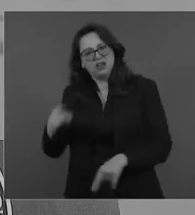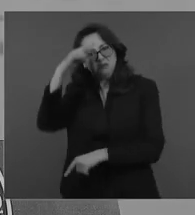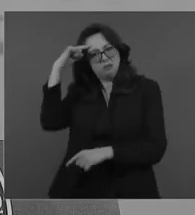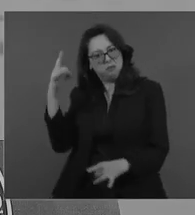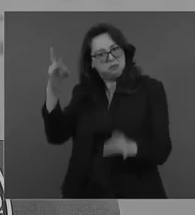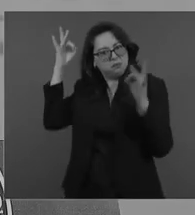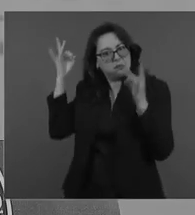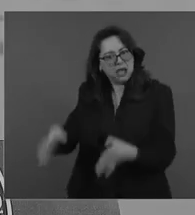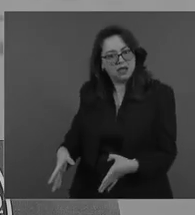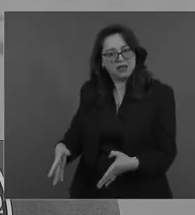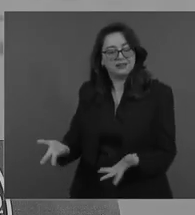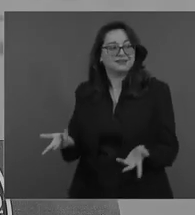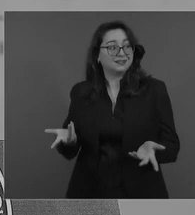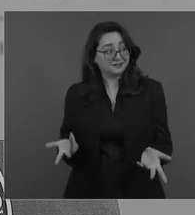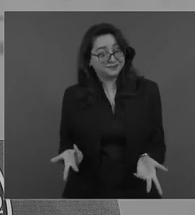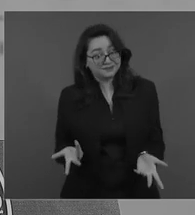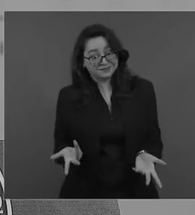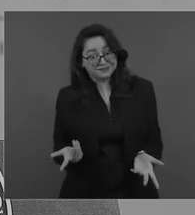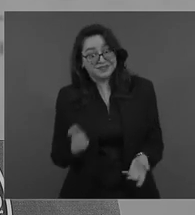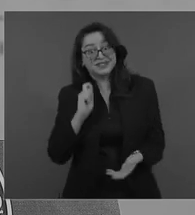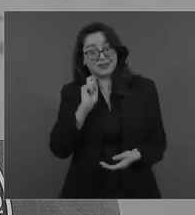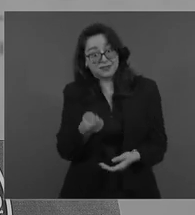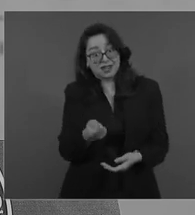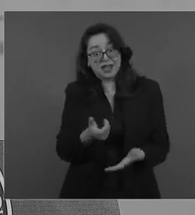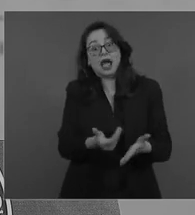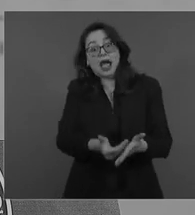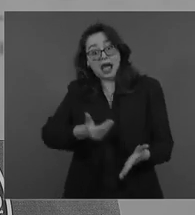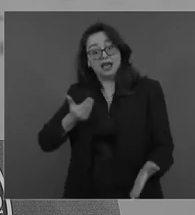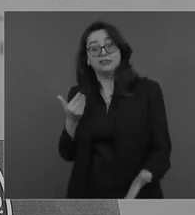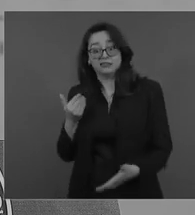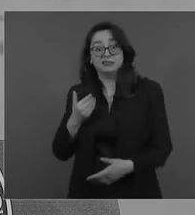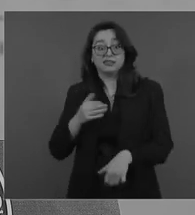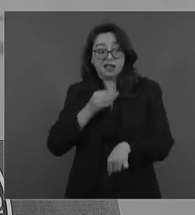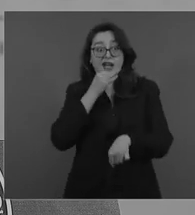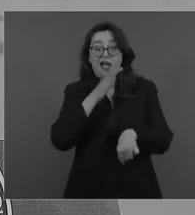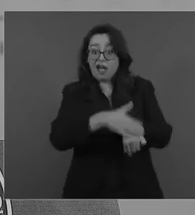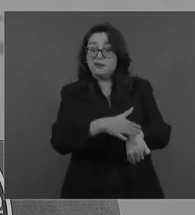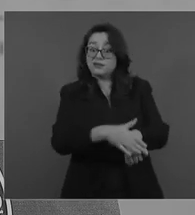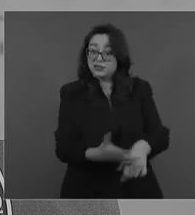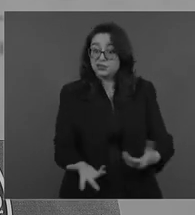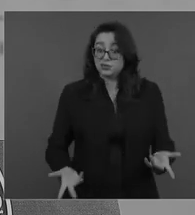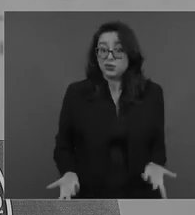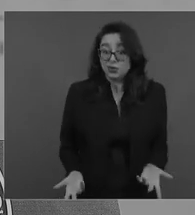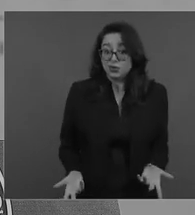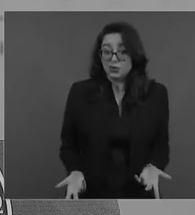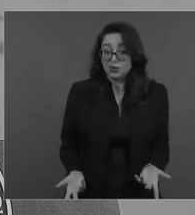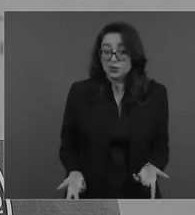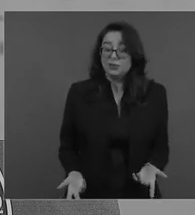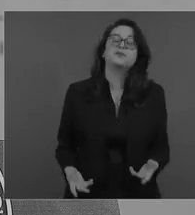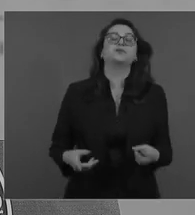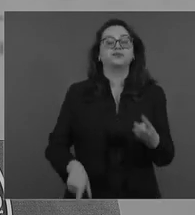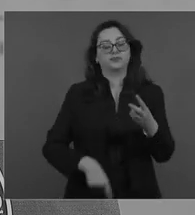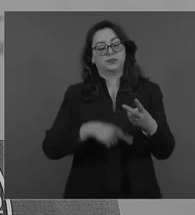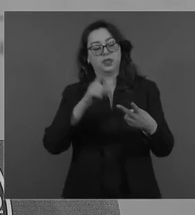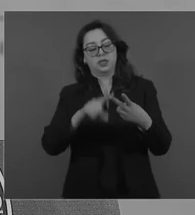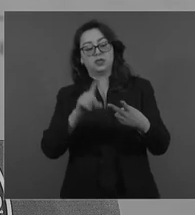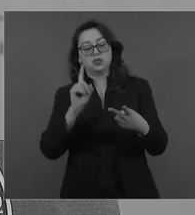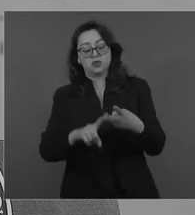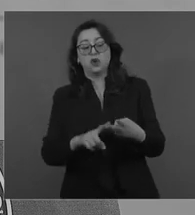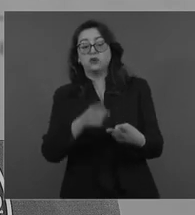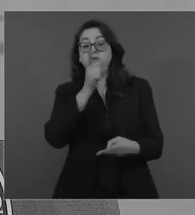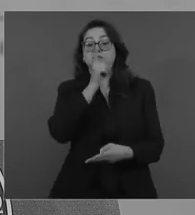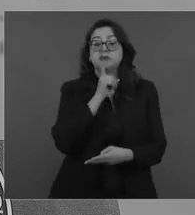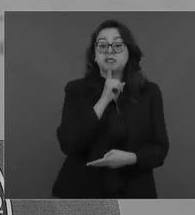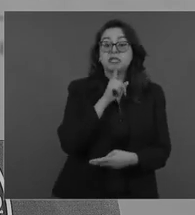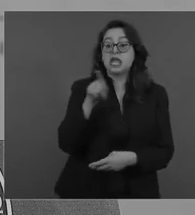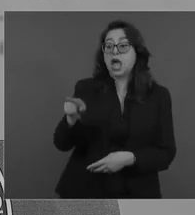la población. Vamos con la segunda mentira, decía, es falso que no haya recursos suficientes para atender la emergencia